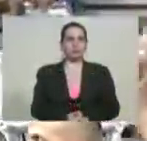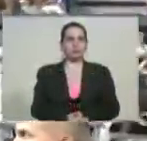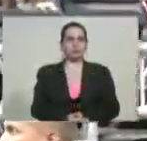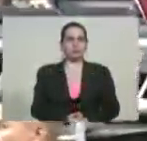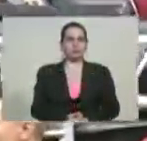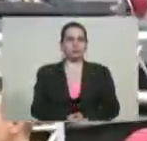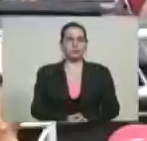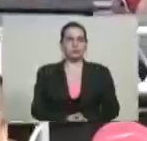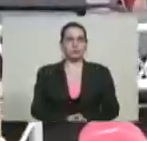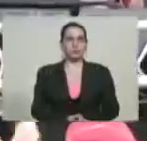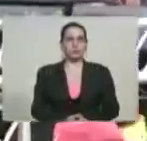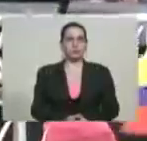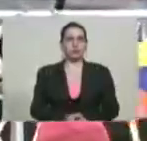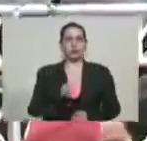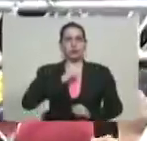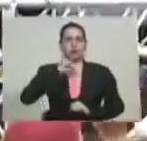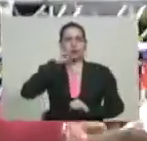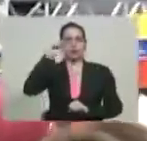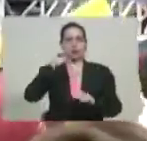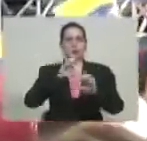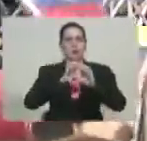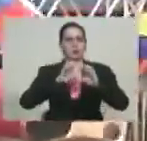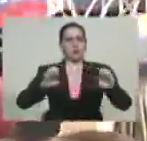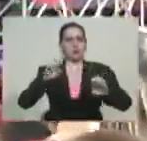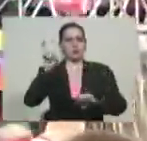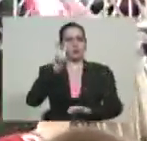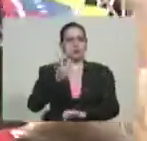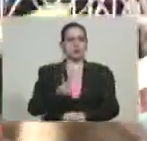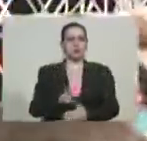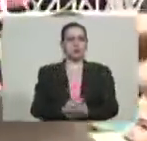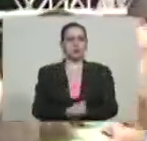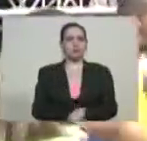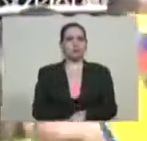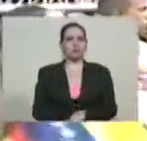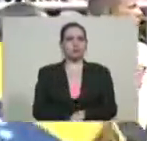¡Que viva la educación venezolana!